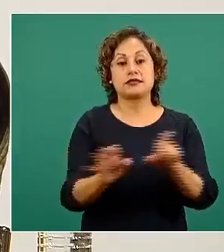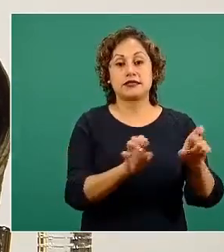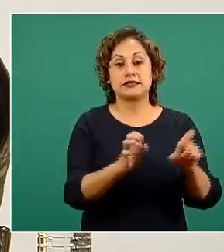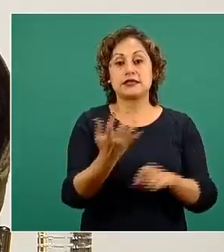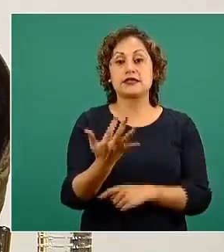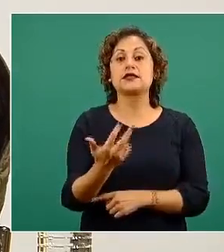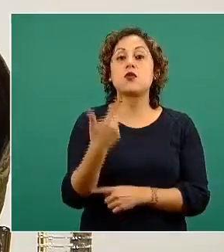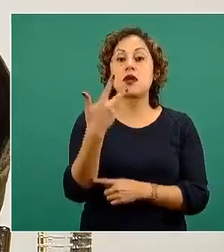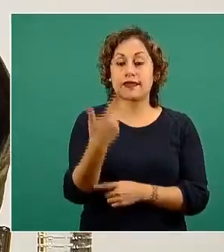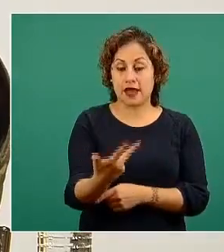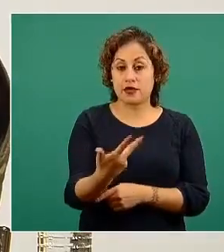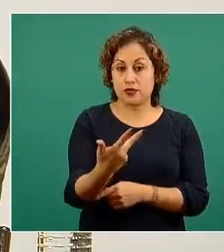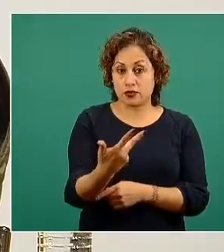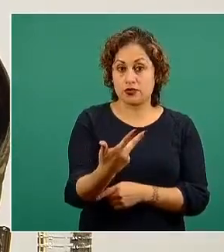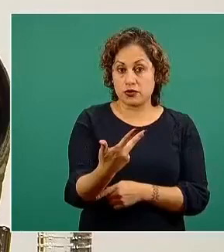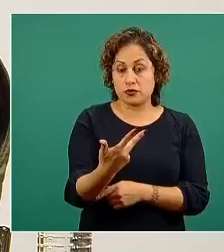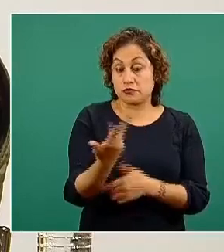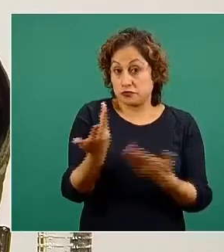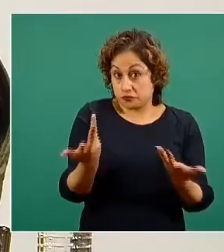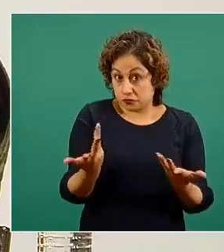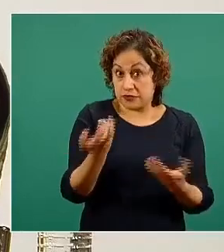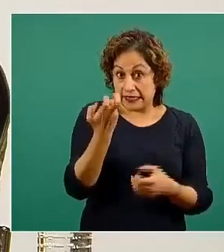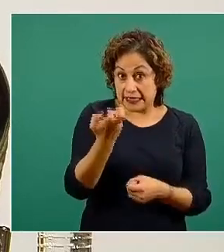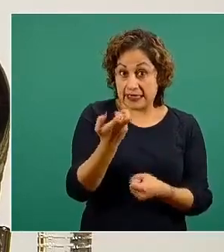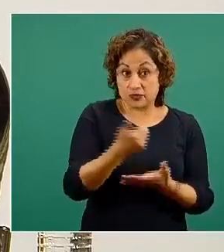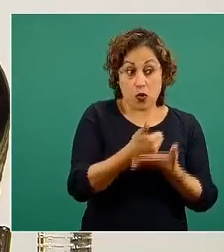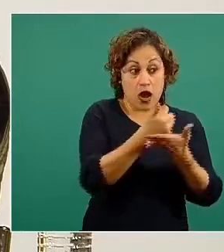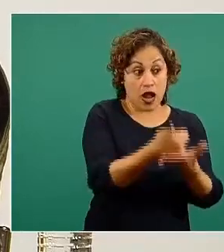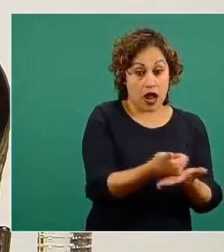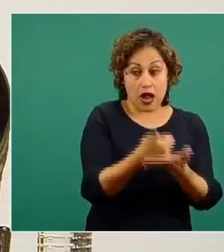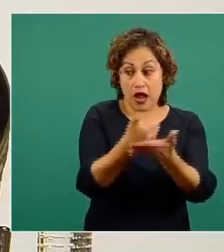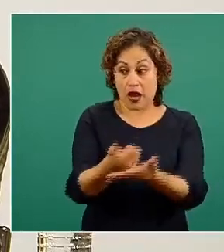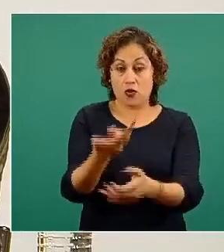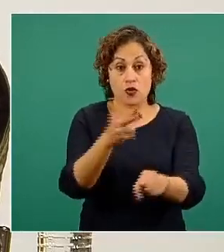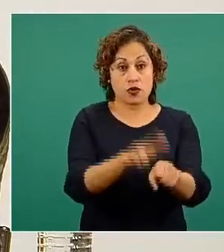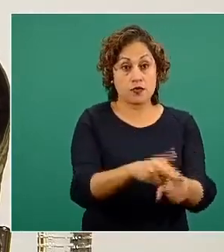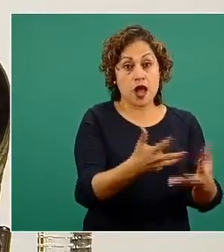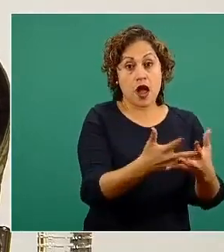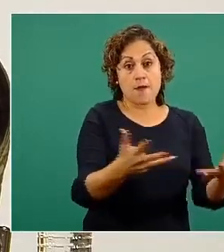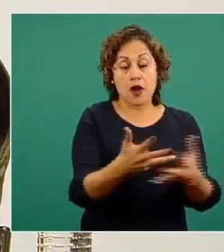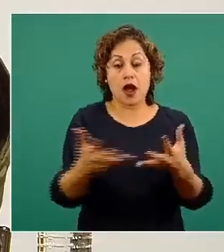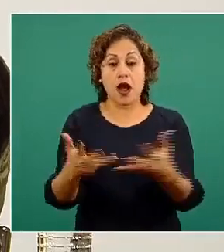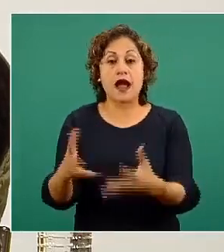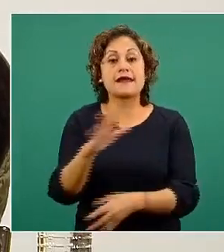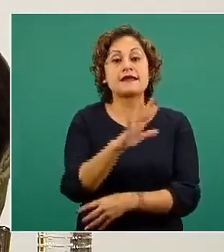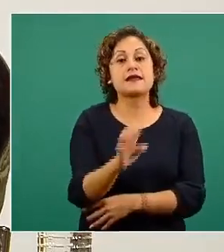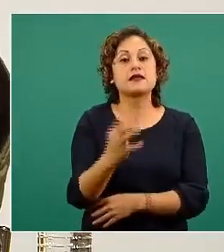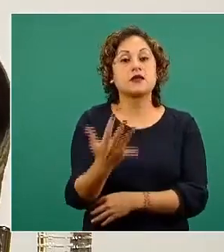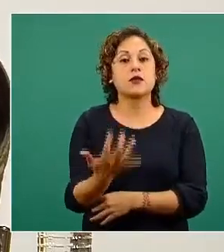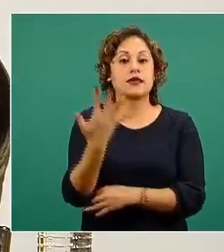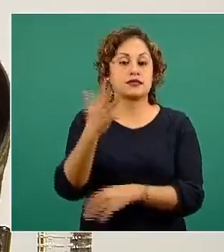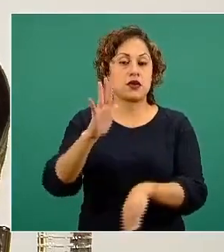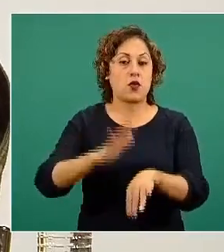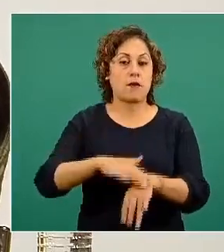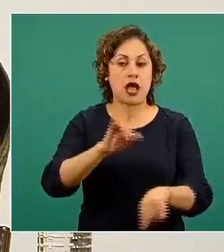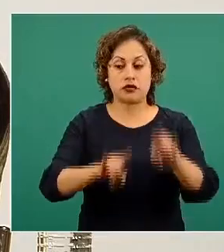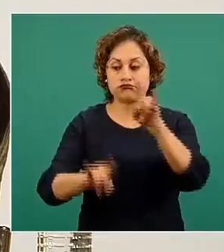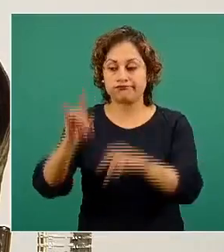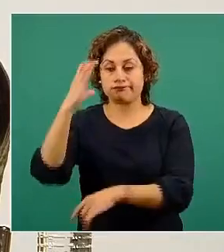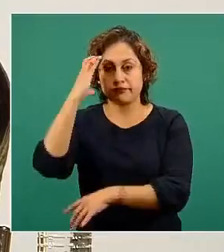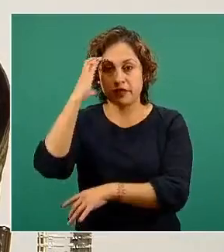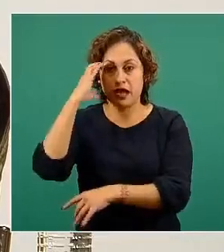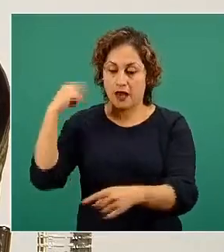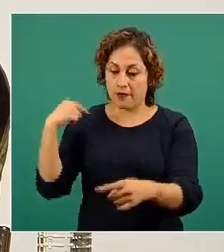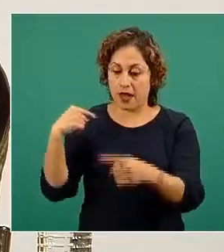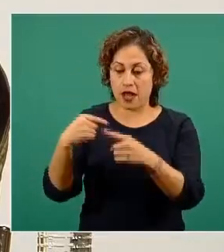2.758. Es decir, con los proyectos de crecimiento se incrementaron 245 camas más en lo que va del año,